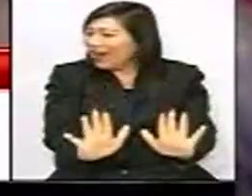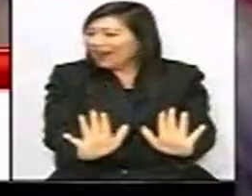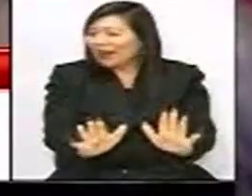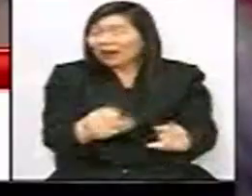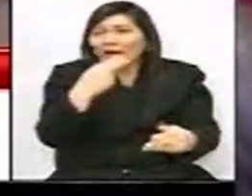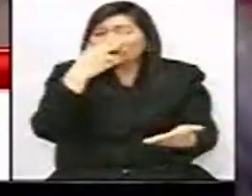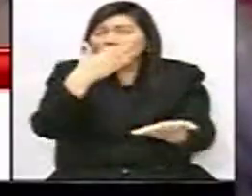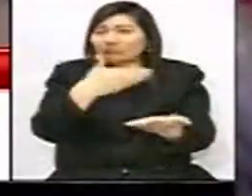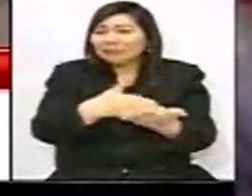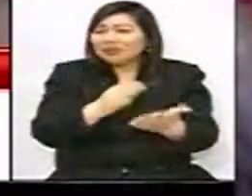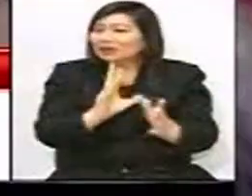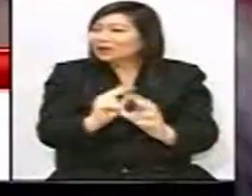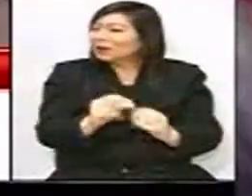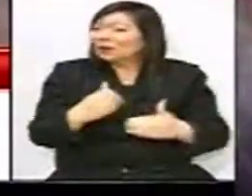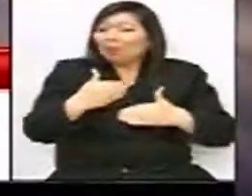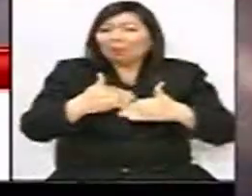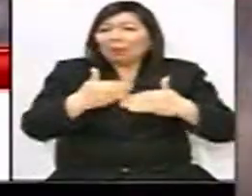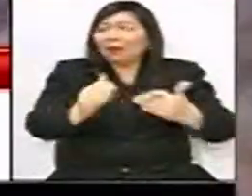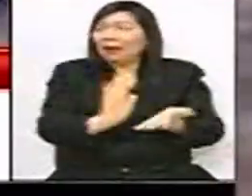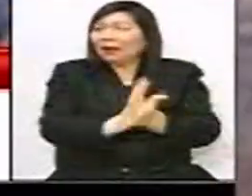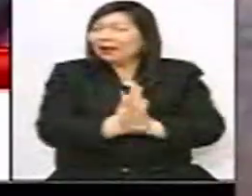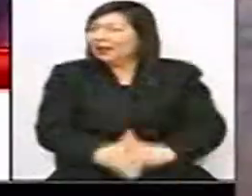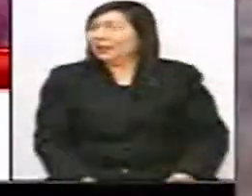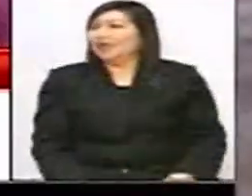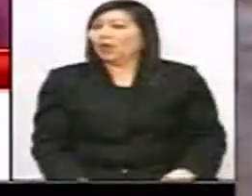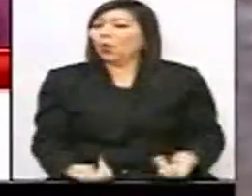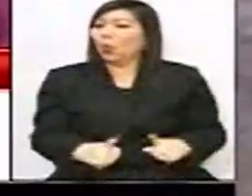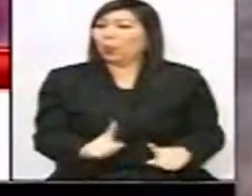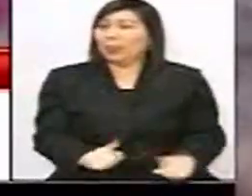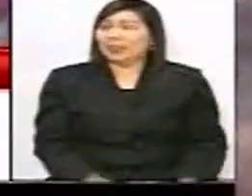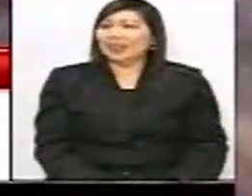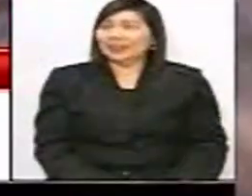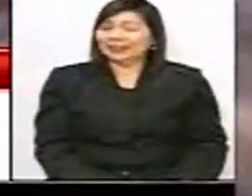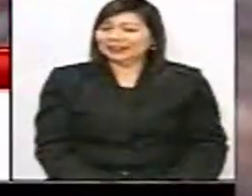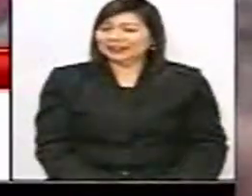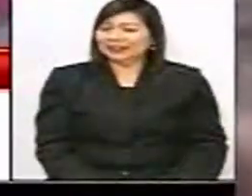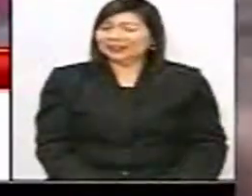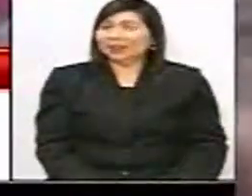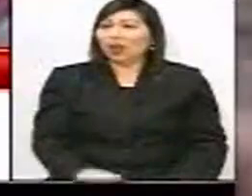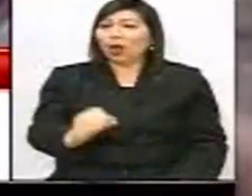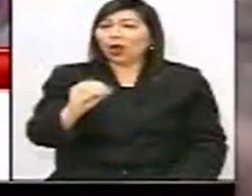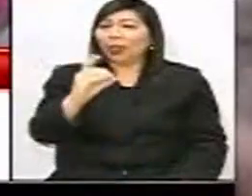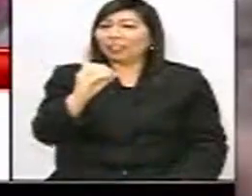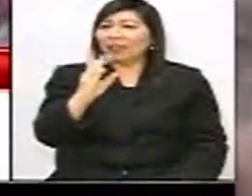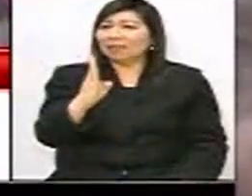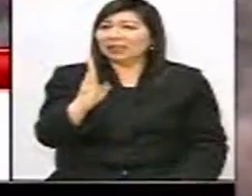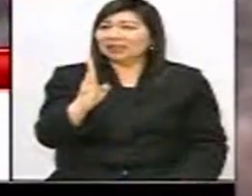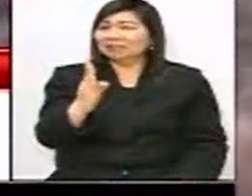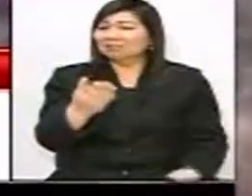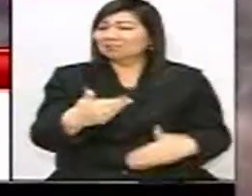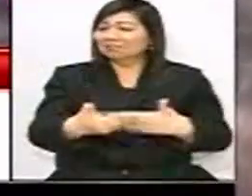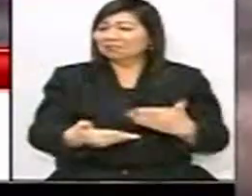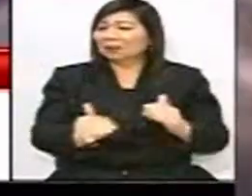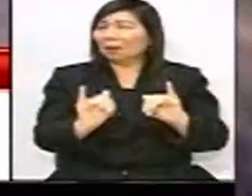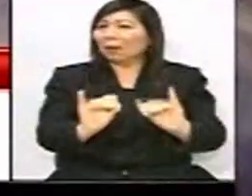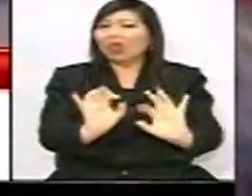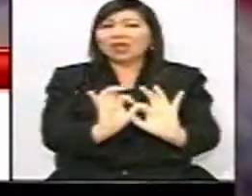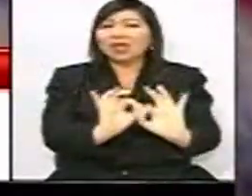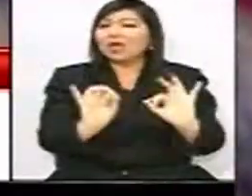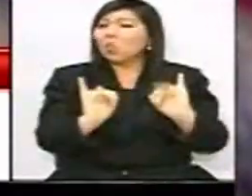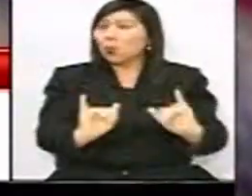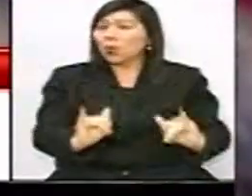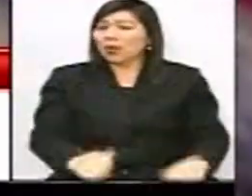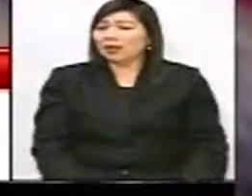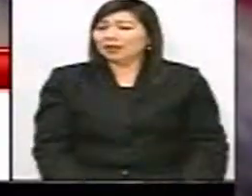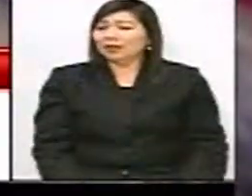un grifo. No se prolongó. Y cuando esos señores de Odebrecht empiezan a prolongarla, la paran también.